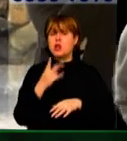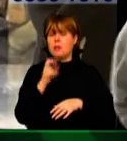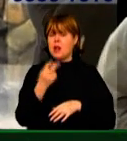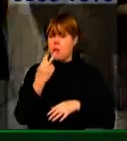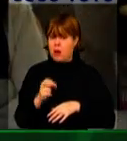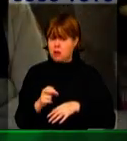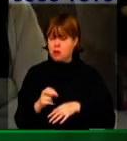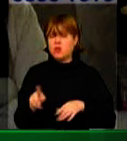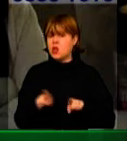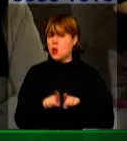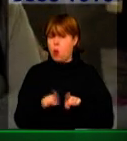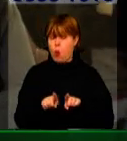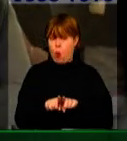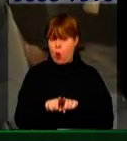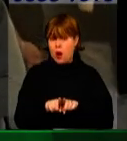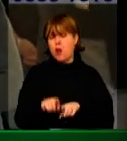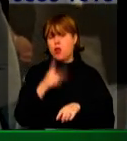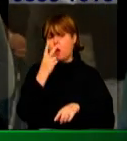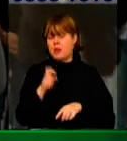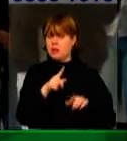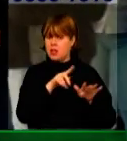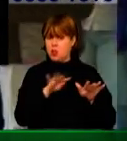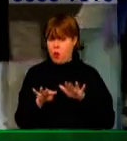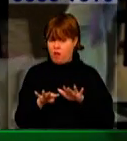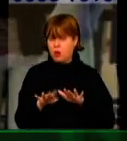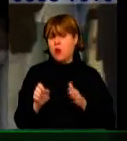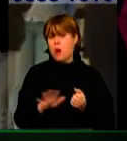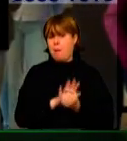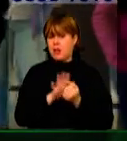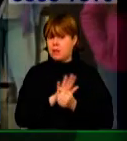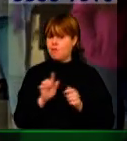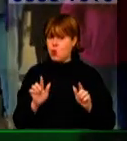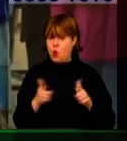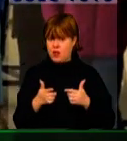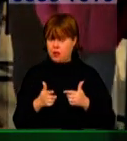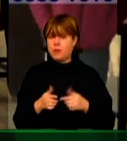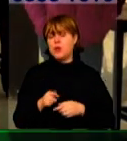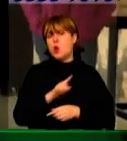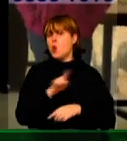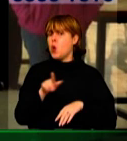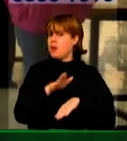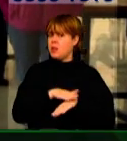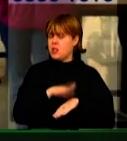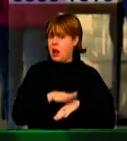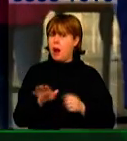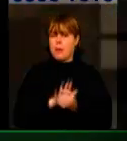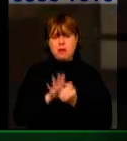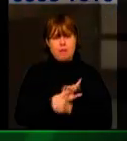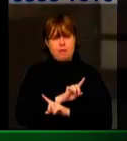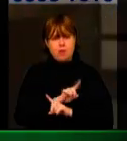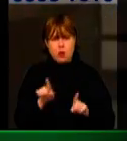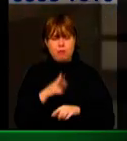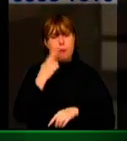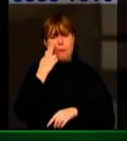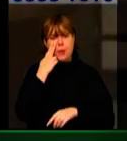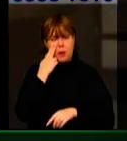2020 son similares a los que se obtuvieron en 2019, cuando la pandemia no existía. No es que responsabilicemos a la pandemia de los